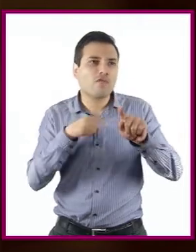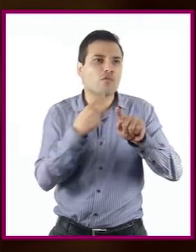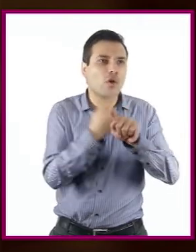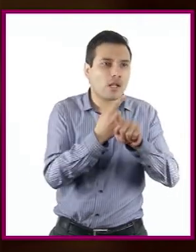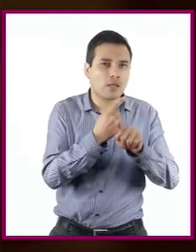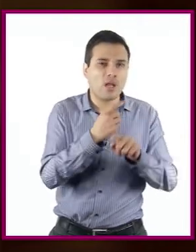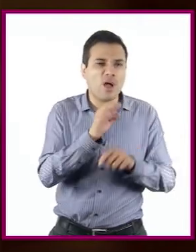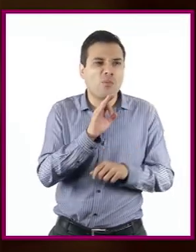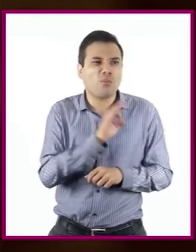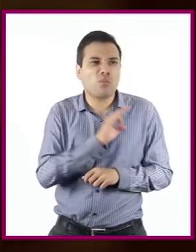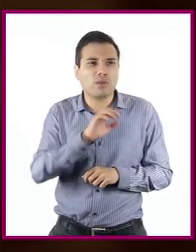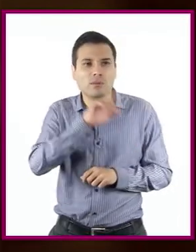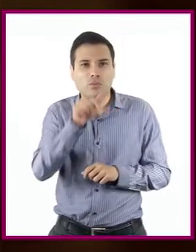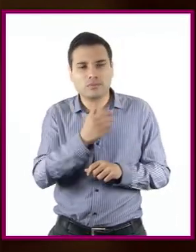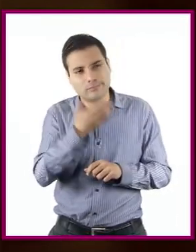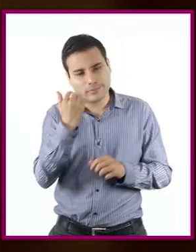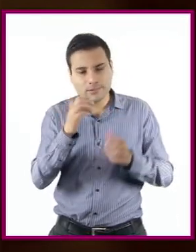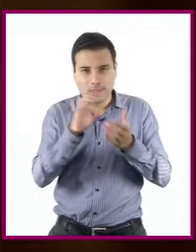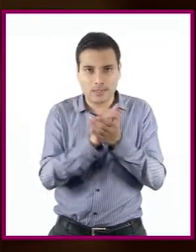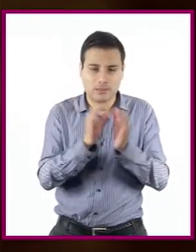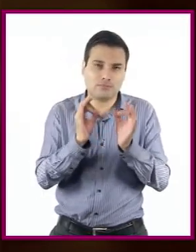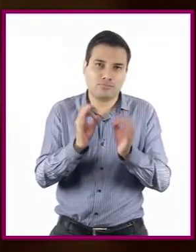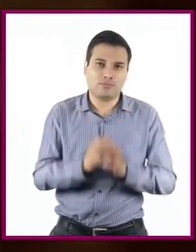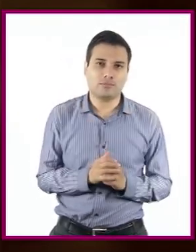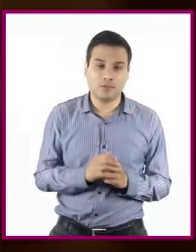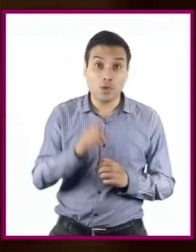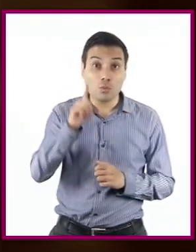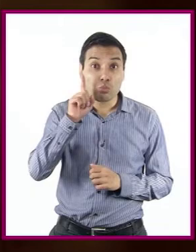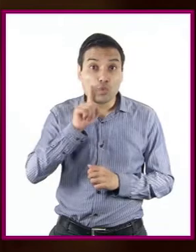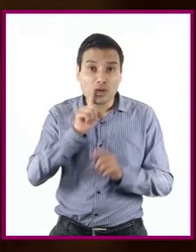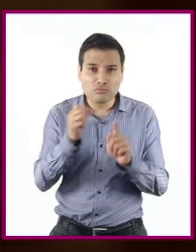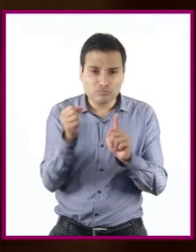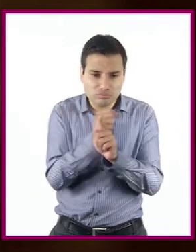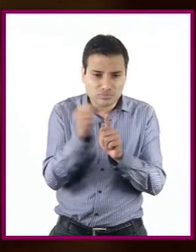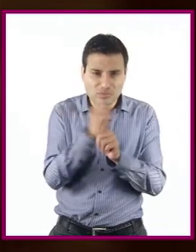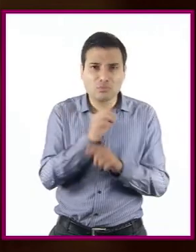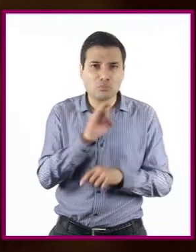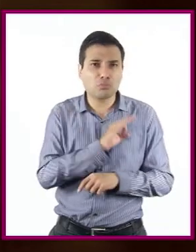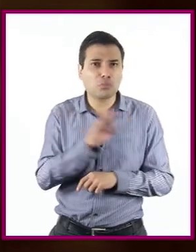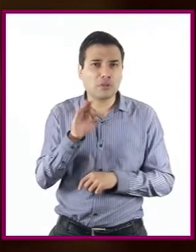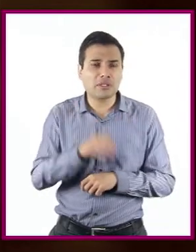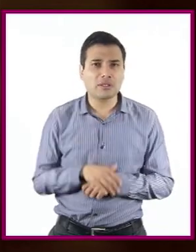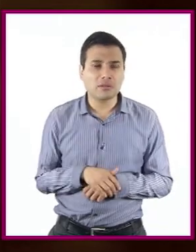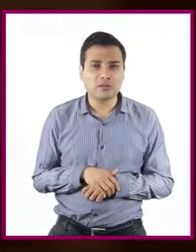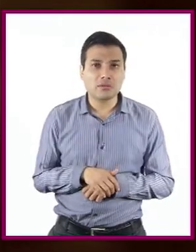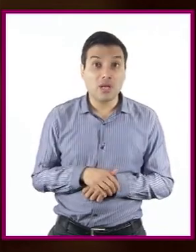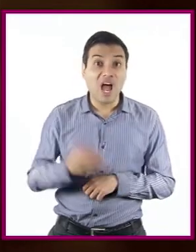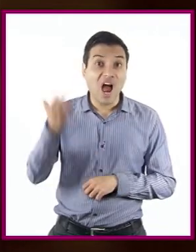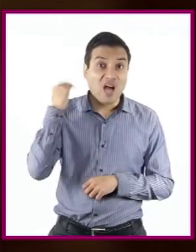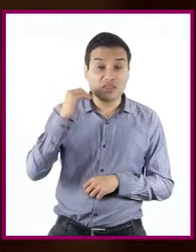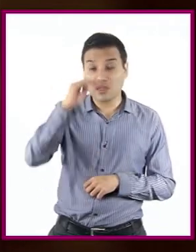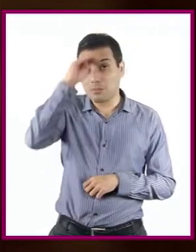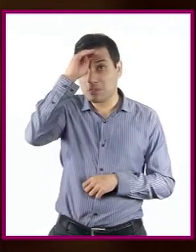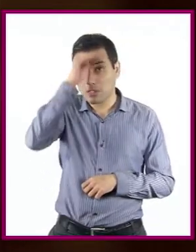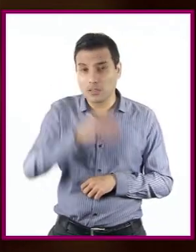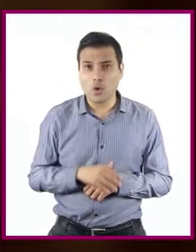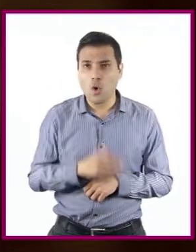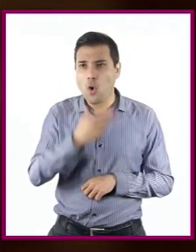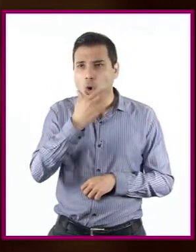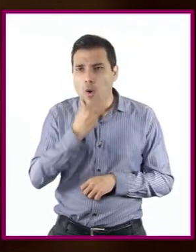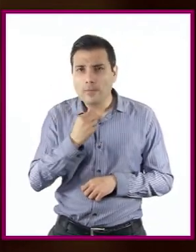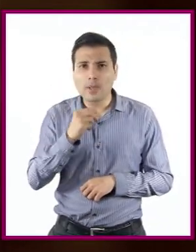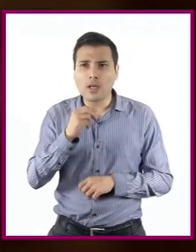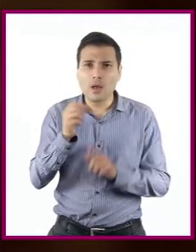La ley no establecía el derecho de las mujeres a vivir libres de violencia, pues se pensaba que la violencia de los hombres contra ellas era